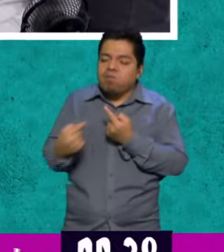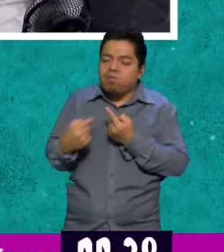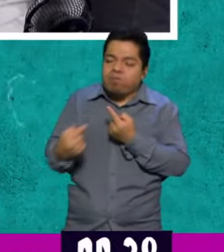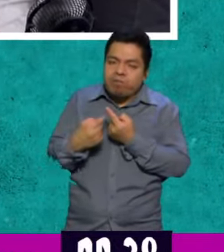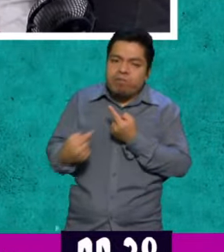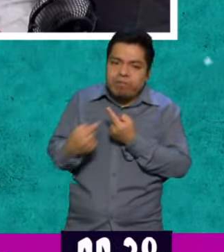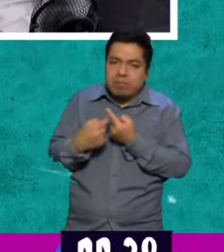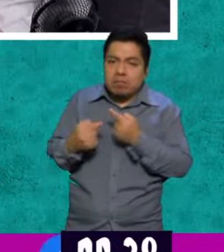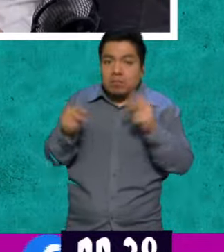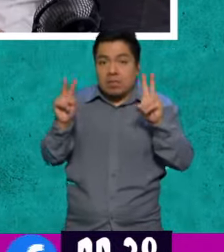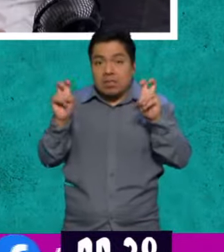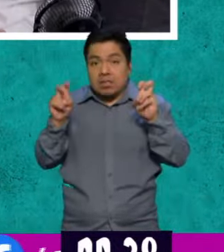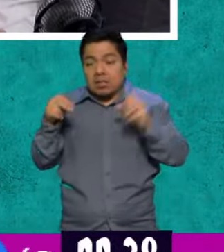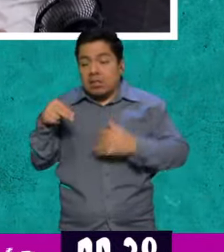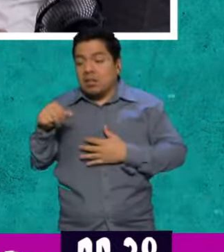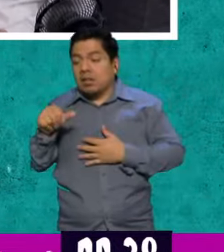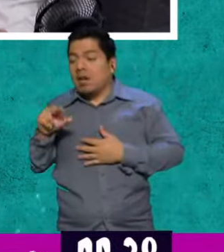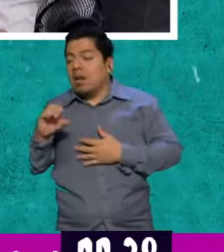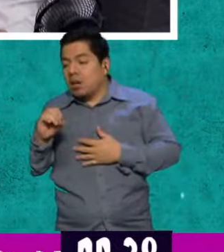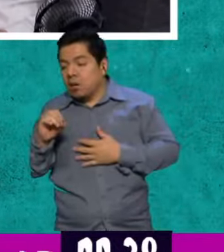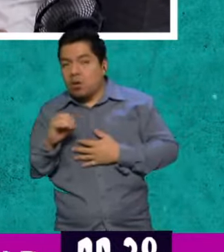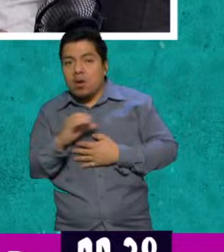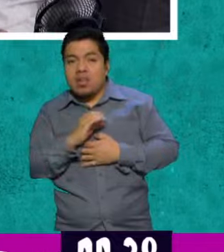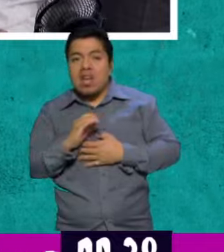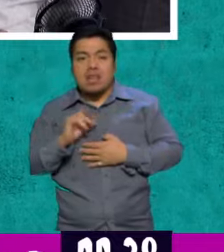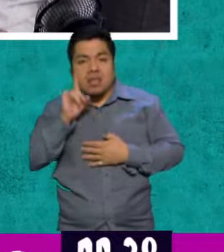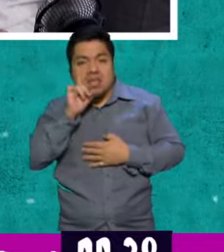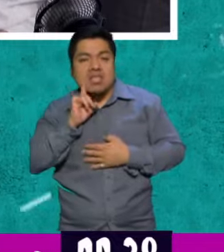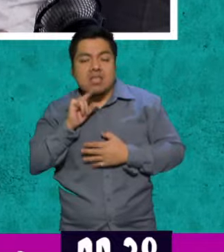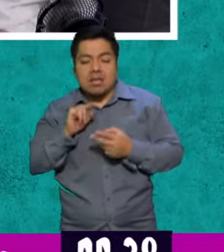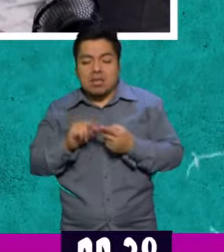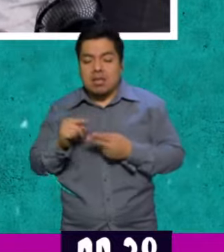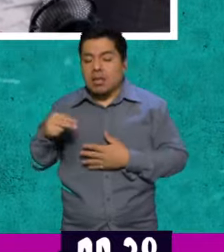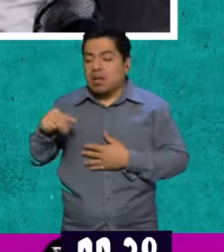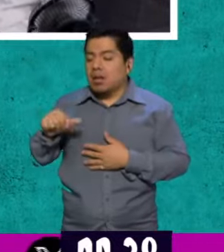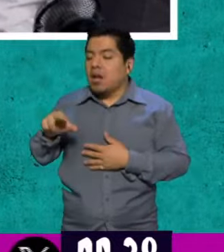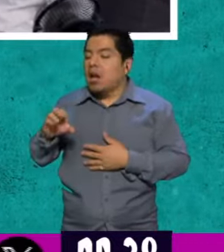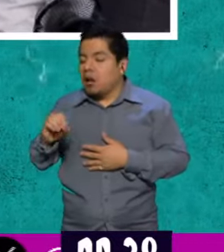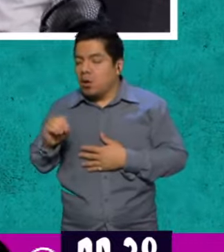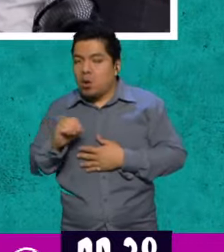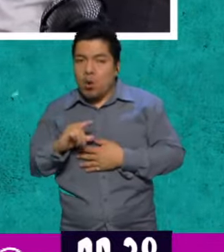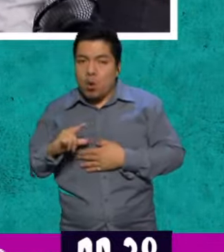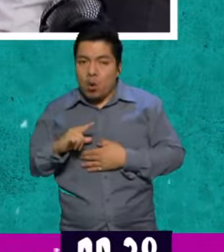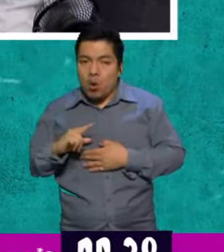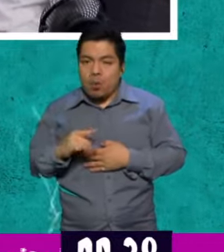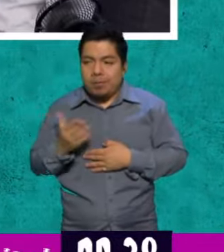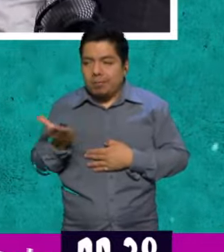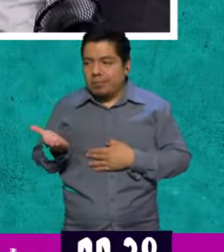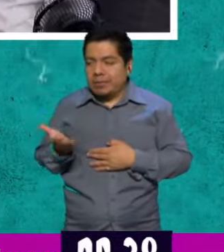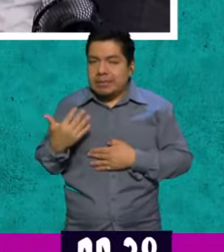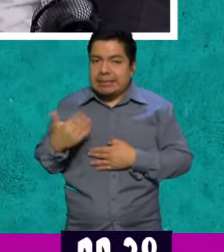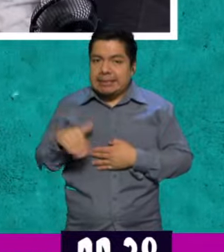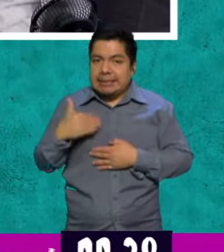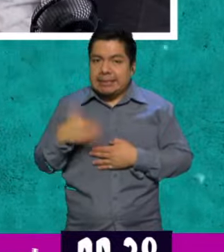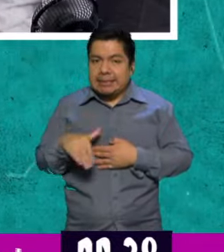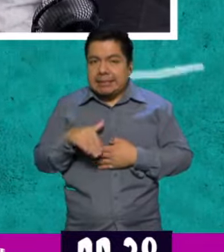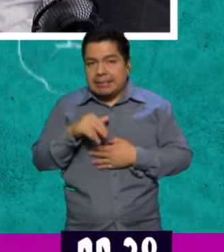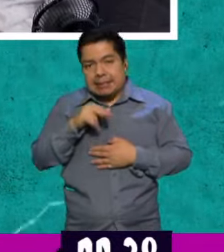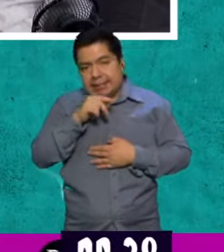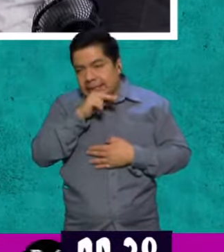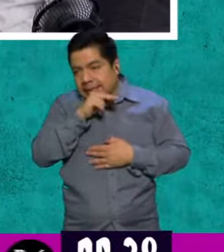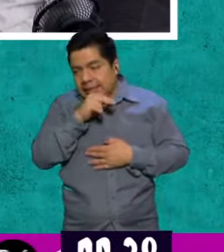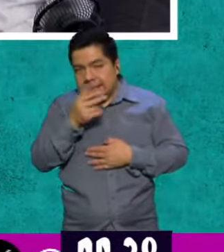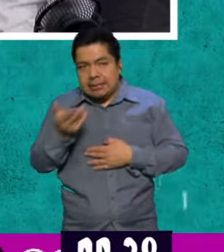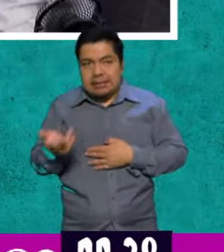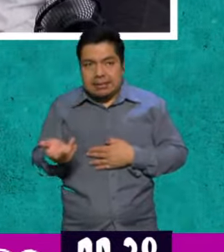de la narcocandidata, del narcogobierno, sí, ¿no? Sí. Porque además, claro, eso es una enorme preocupación en nuestro país, pero en el fondo de